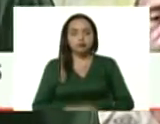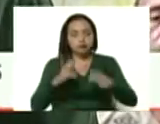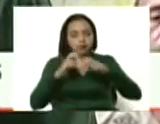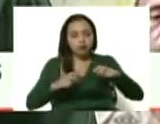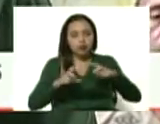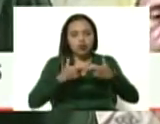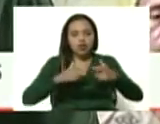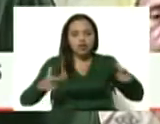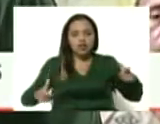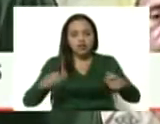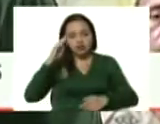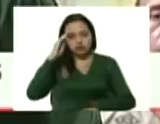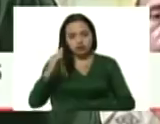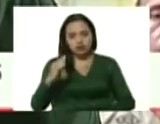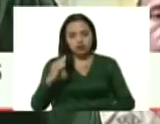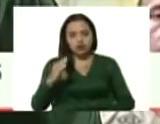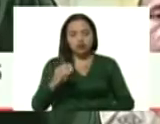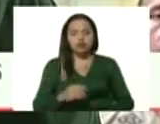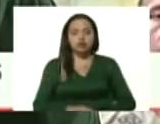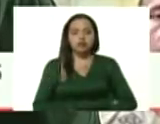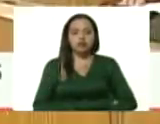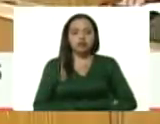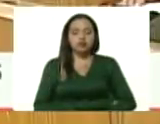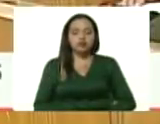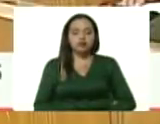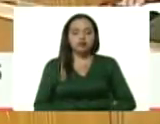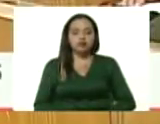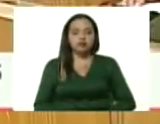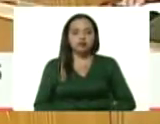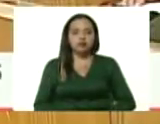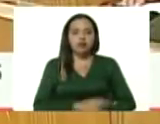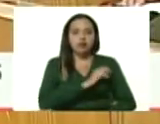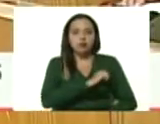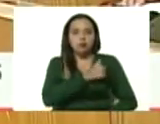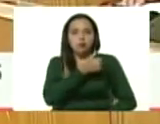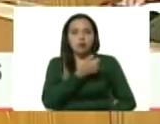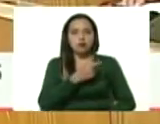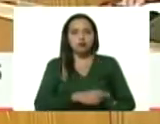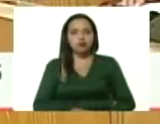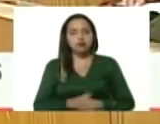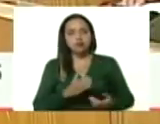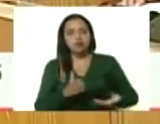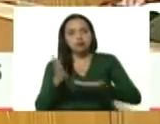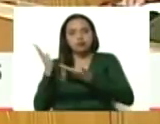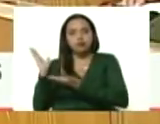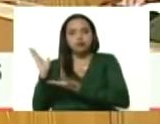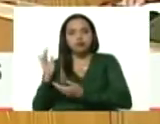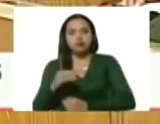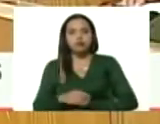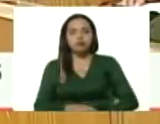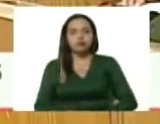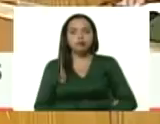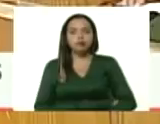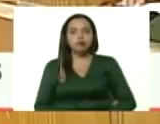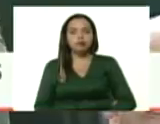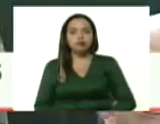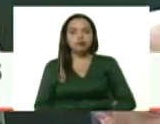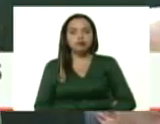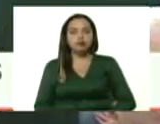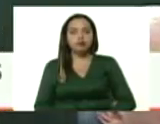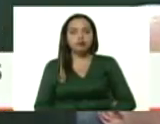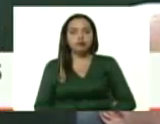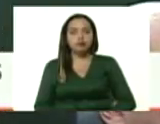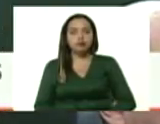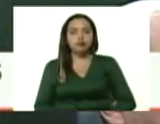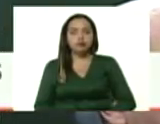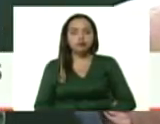Armada Nacional Bolivariana, al mayor general Víctor Augusto Palacios García, contralor general de la Fuerza